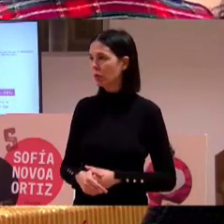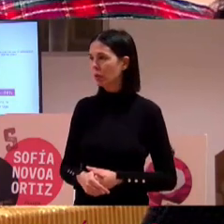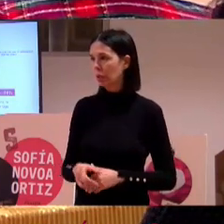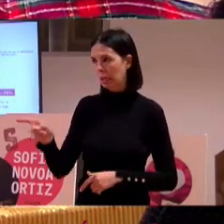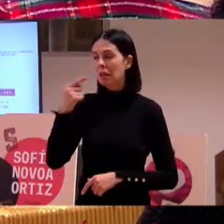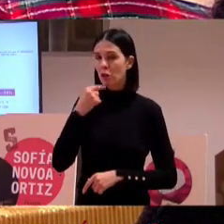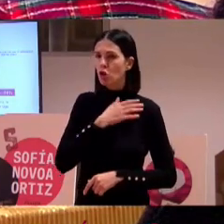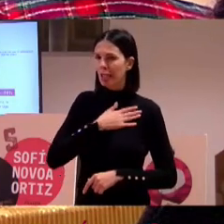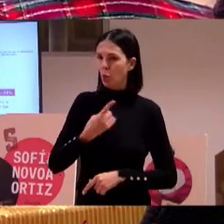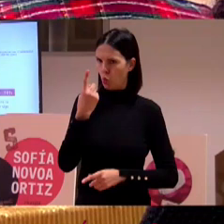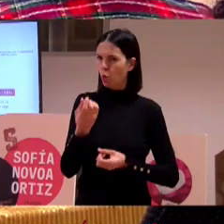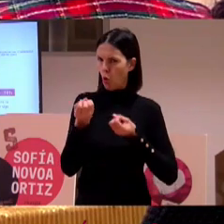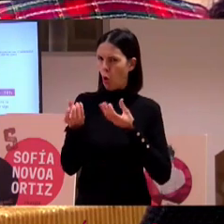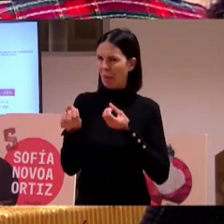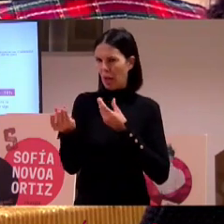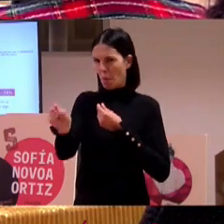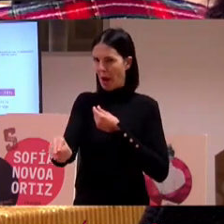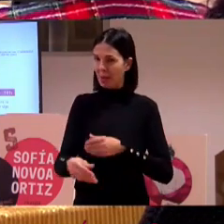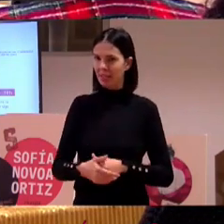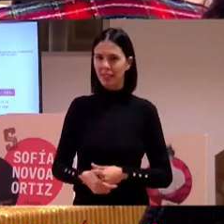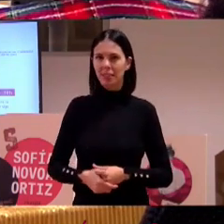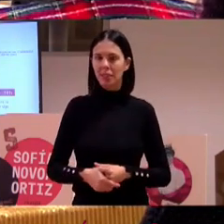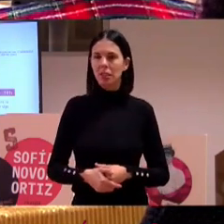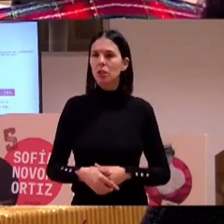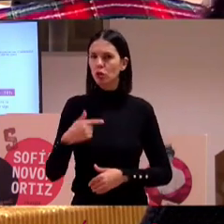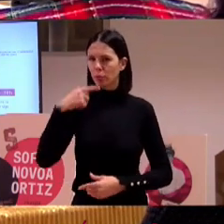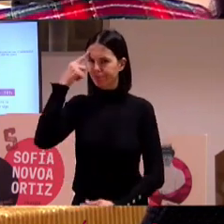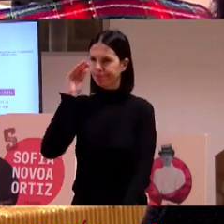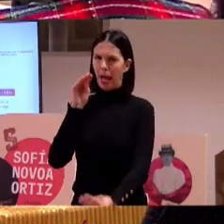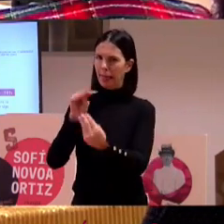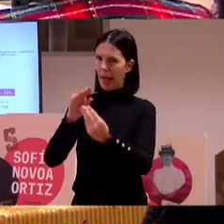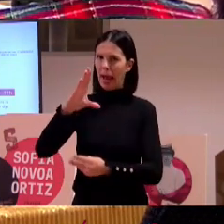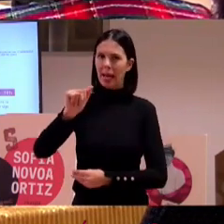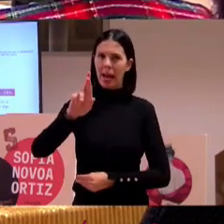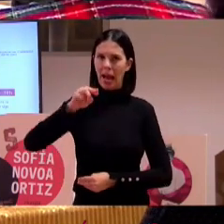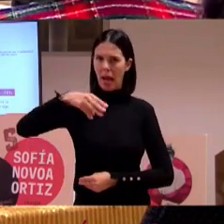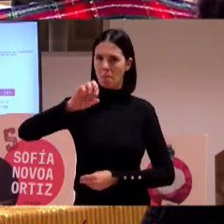quiero añadir un comentario. Sí, por favor. Estoy totalmente de acuerdo con Carmen en que